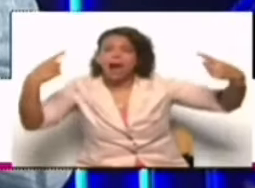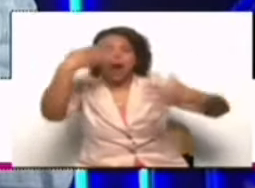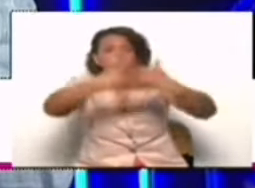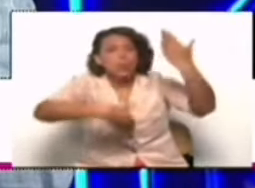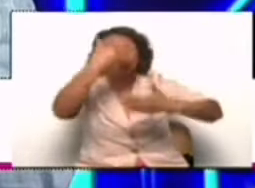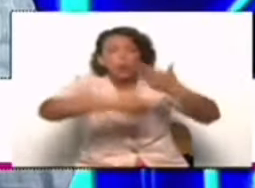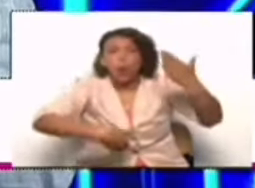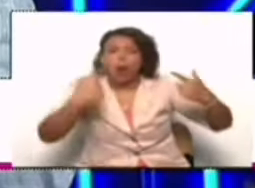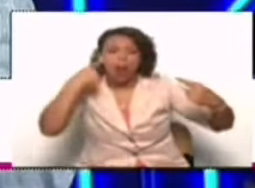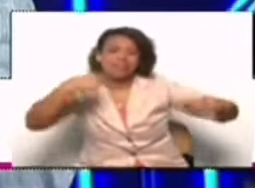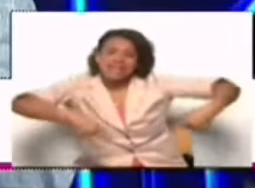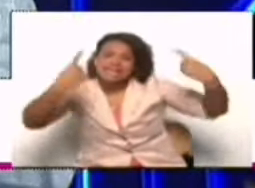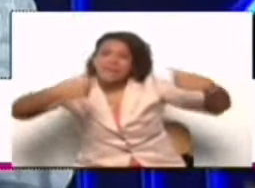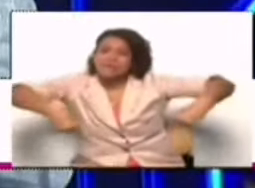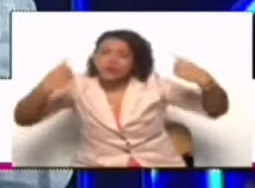llamados desafíos